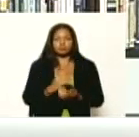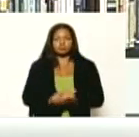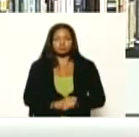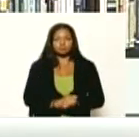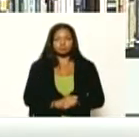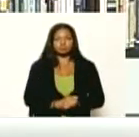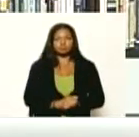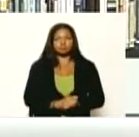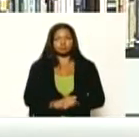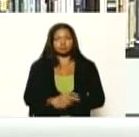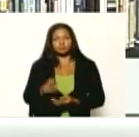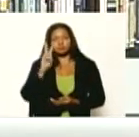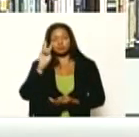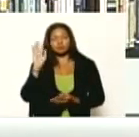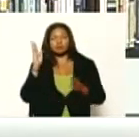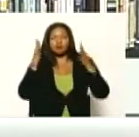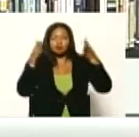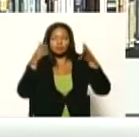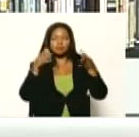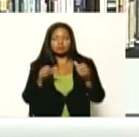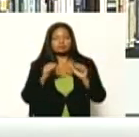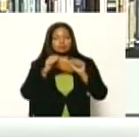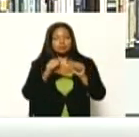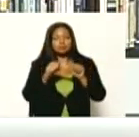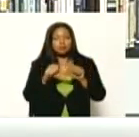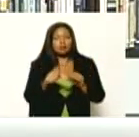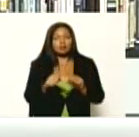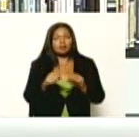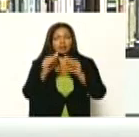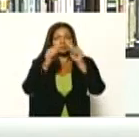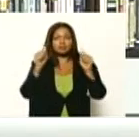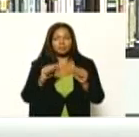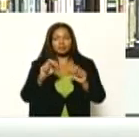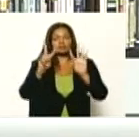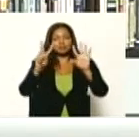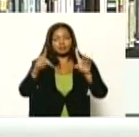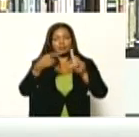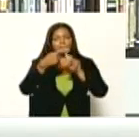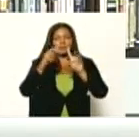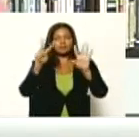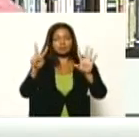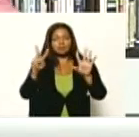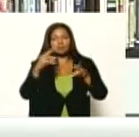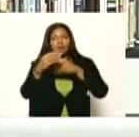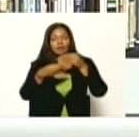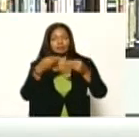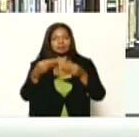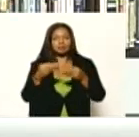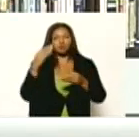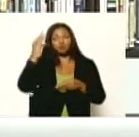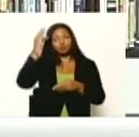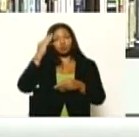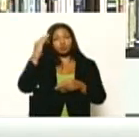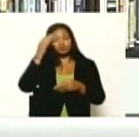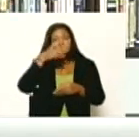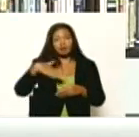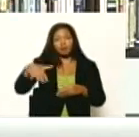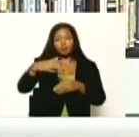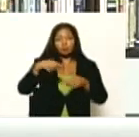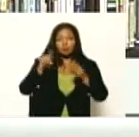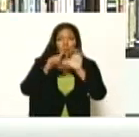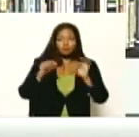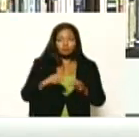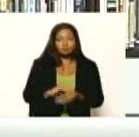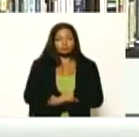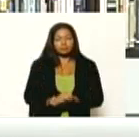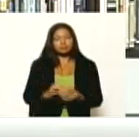Aquí están las recomendaciones: mantener el sistema 7+7... crear más conciencia en la población,